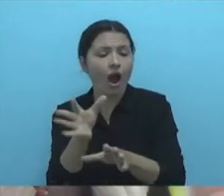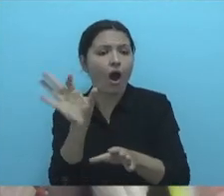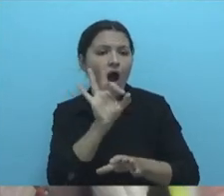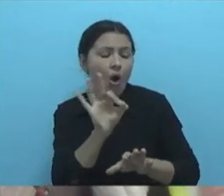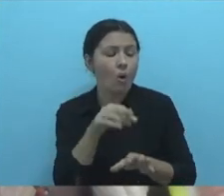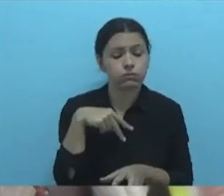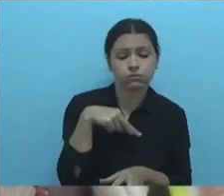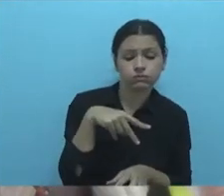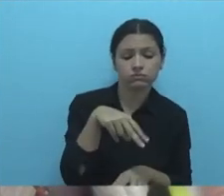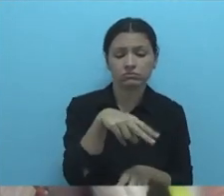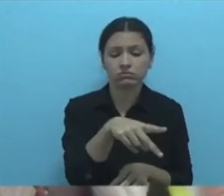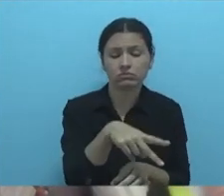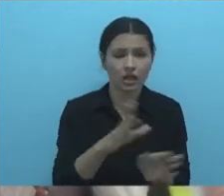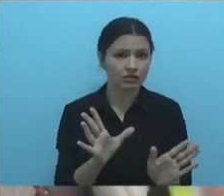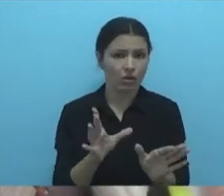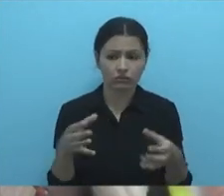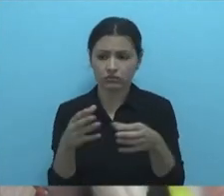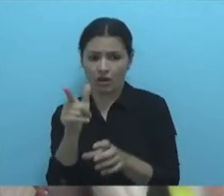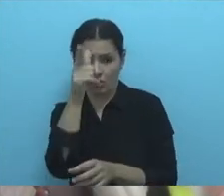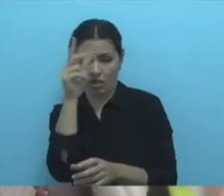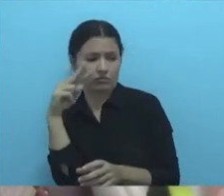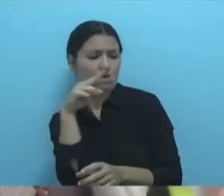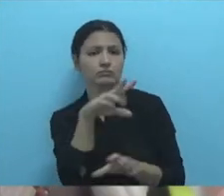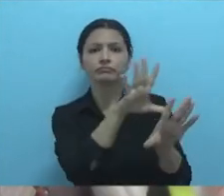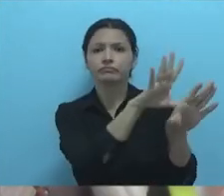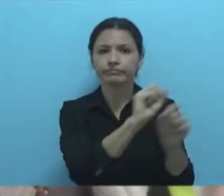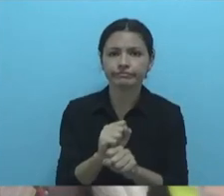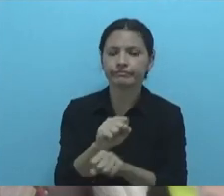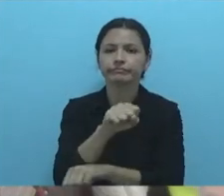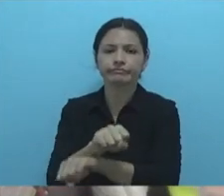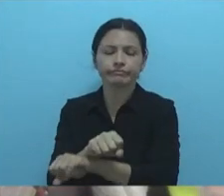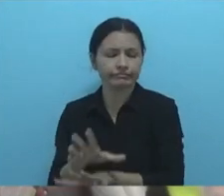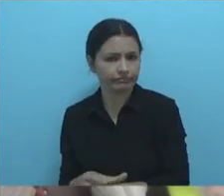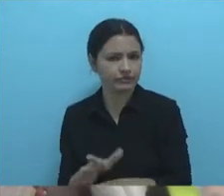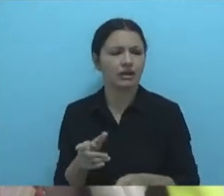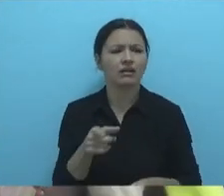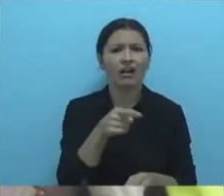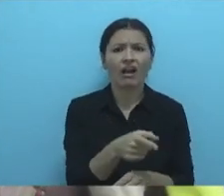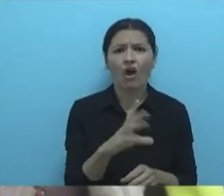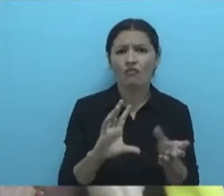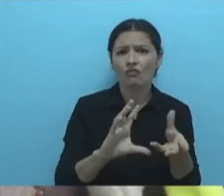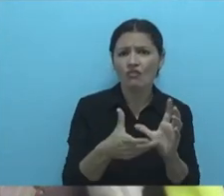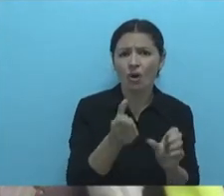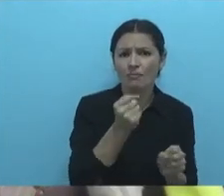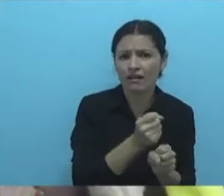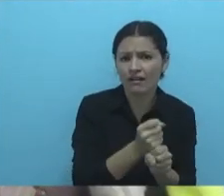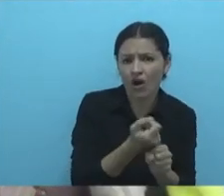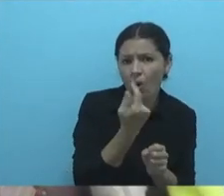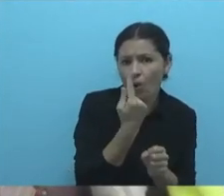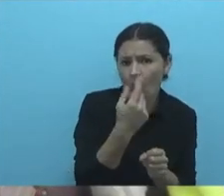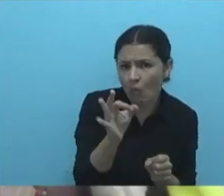las cuales podían sostenerse ya que tenían Vedado todos los accesos tanto a la educación